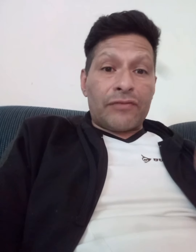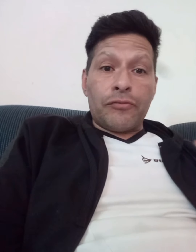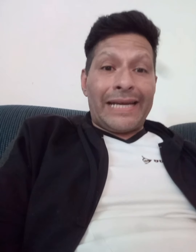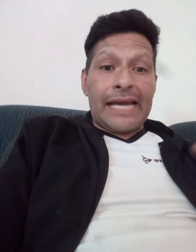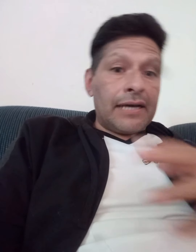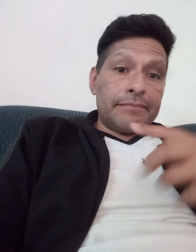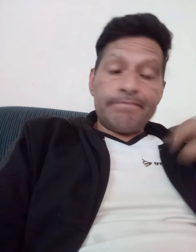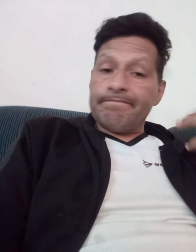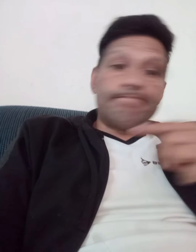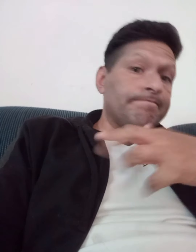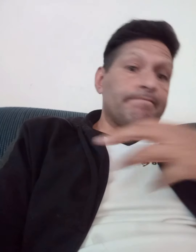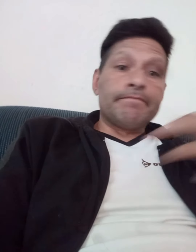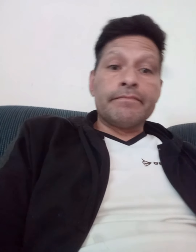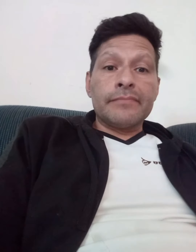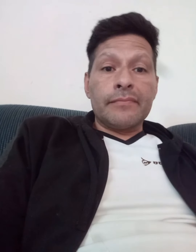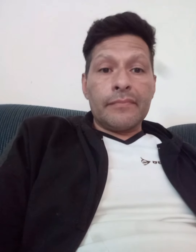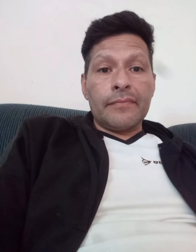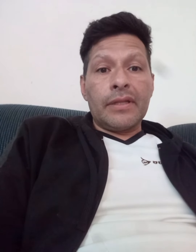pura perfumería.